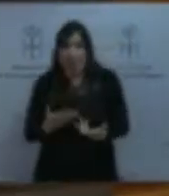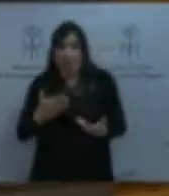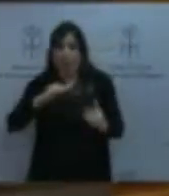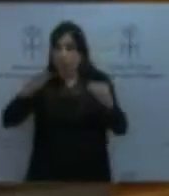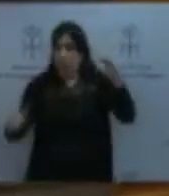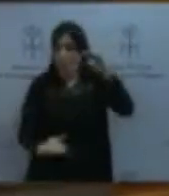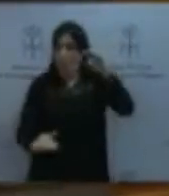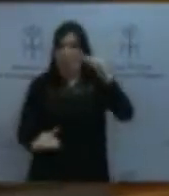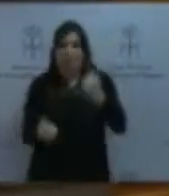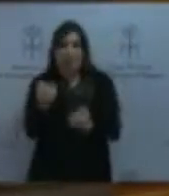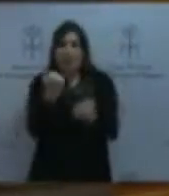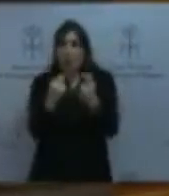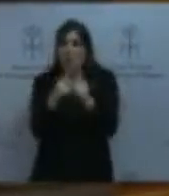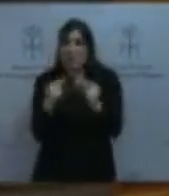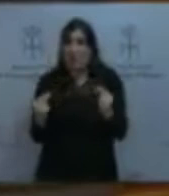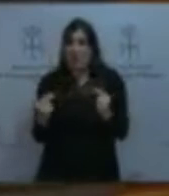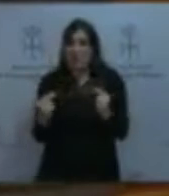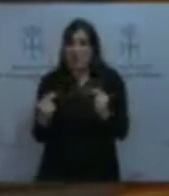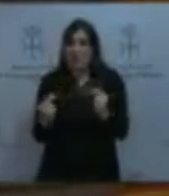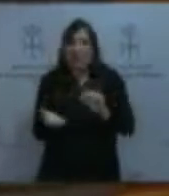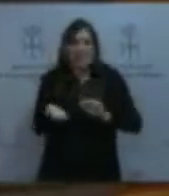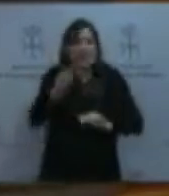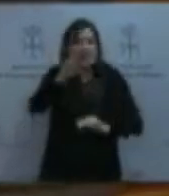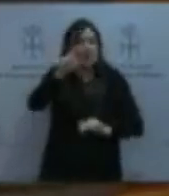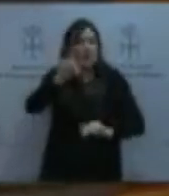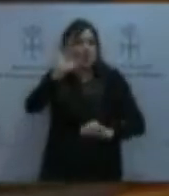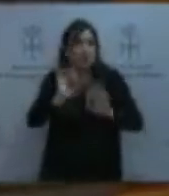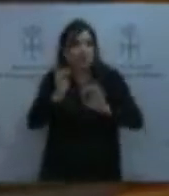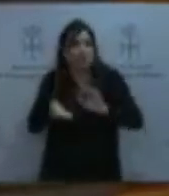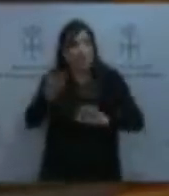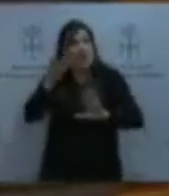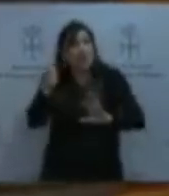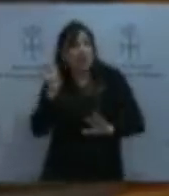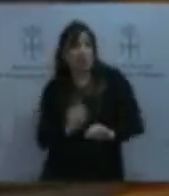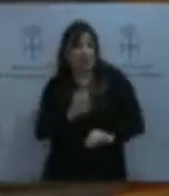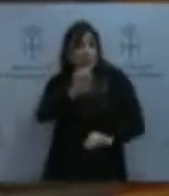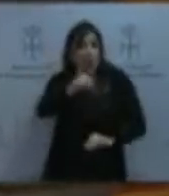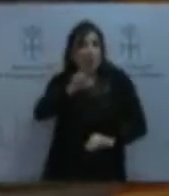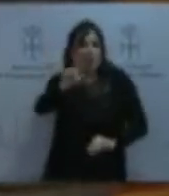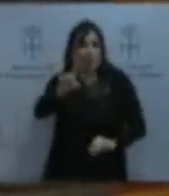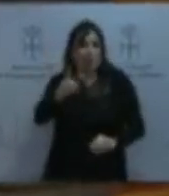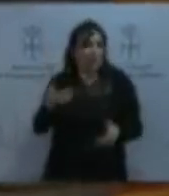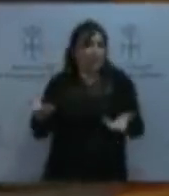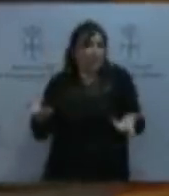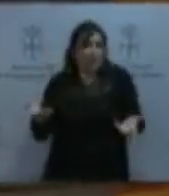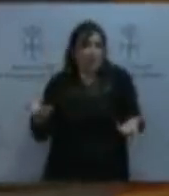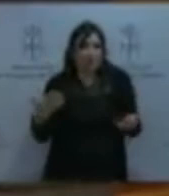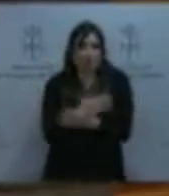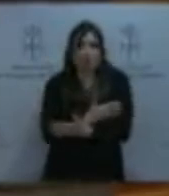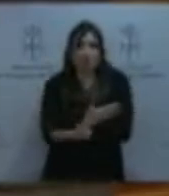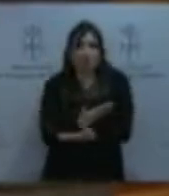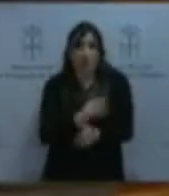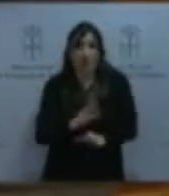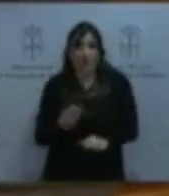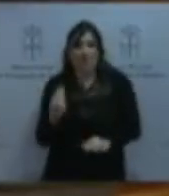del 3,5 y, sin embargo, los salarios están en el 1,1, algo que se come directamente la inflación. Creo que tenemos, y ahí es luego la